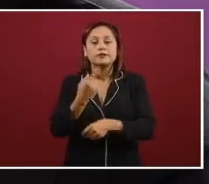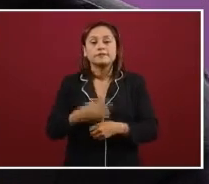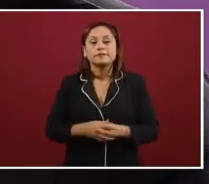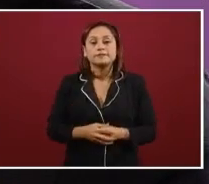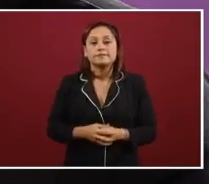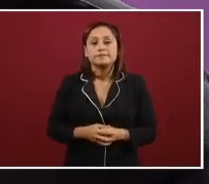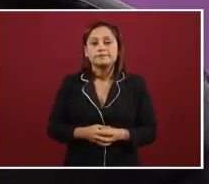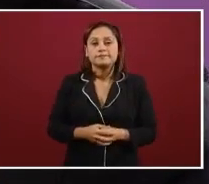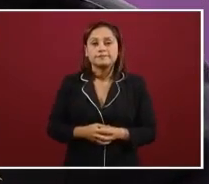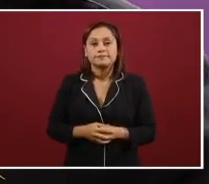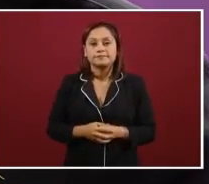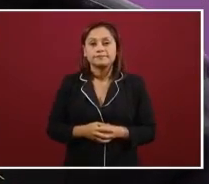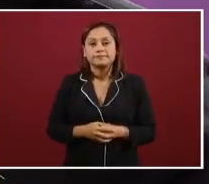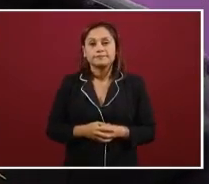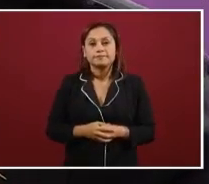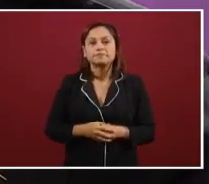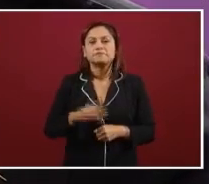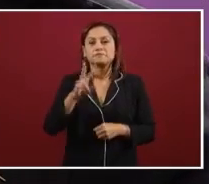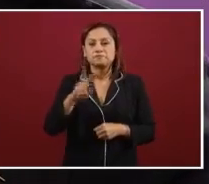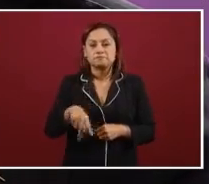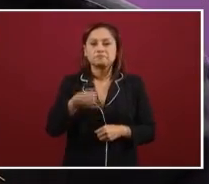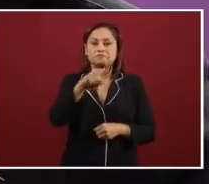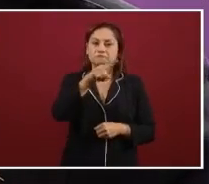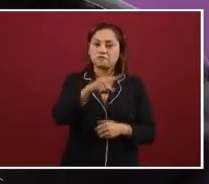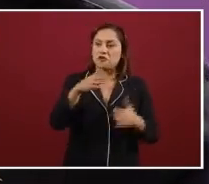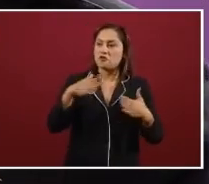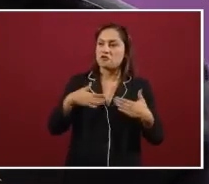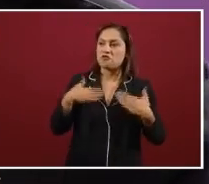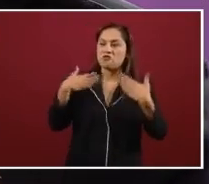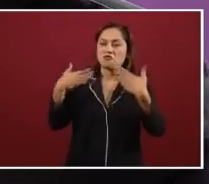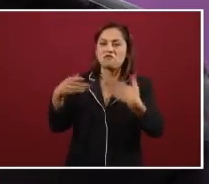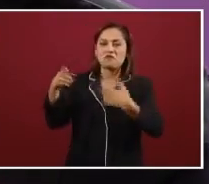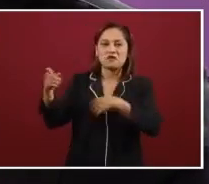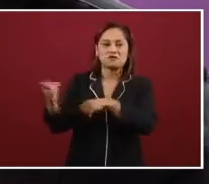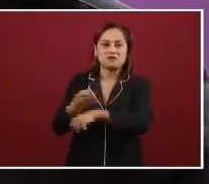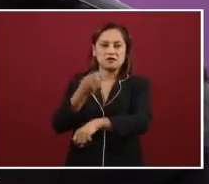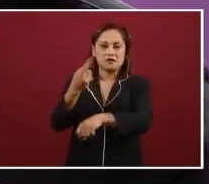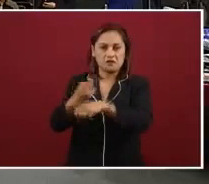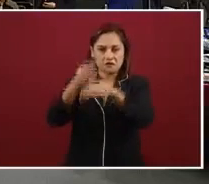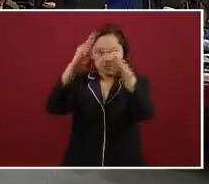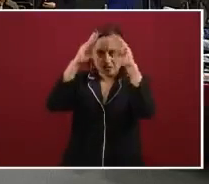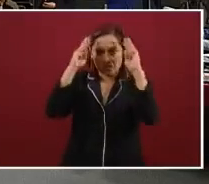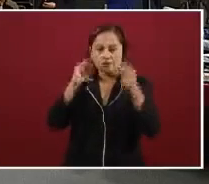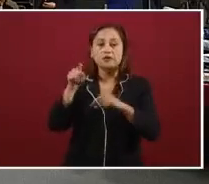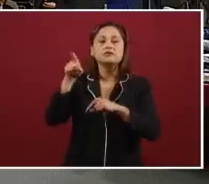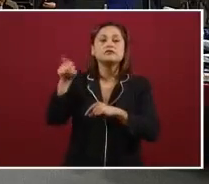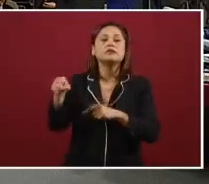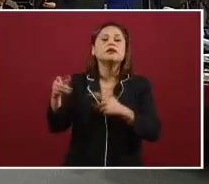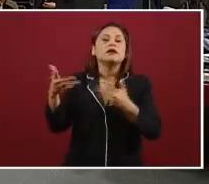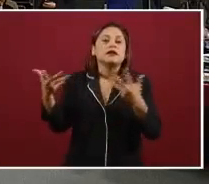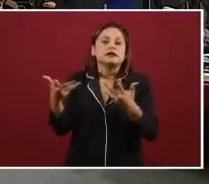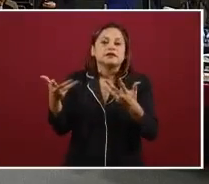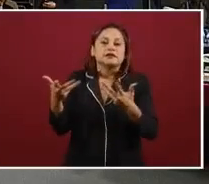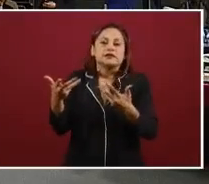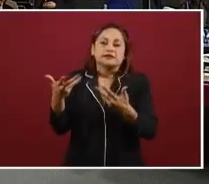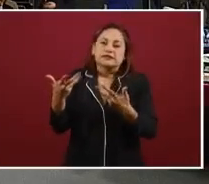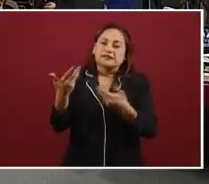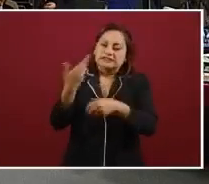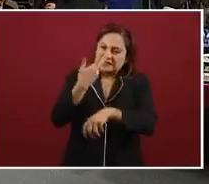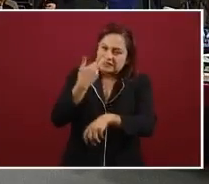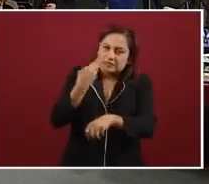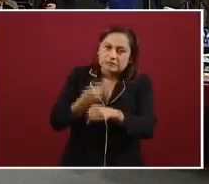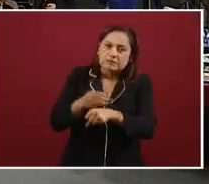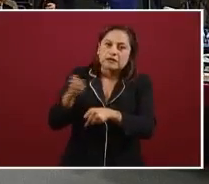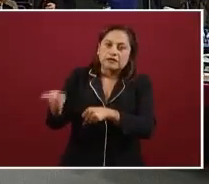pues le dieron la confianza a la Secretaría de Marina para que tomara el mando, vamos a decirlo así, y hay una